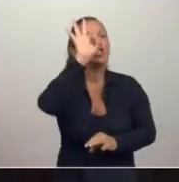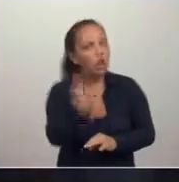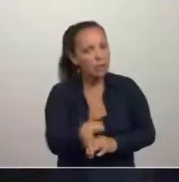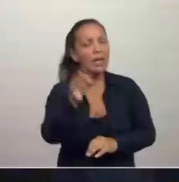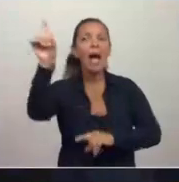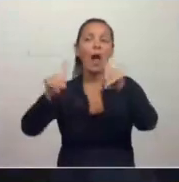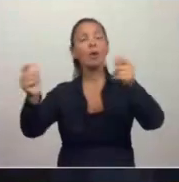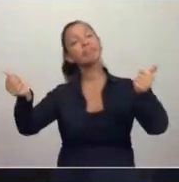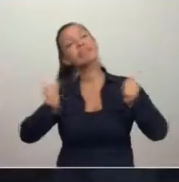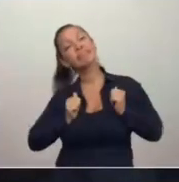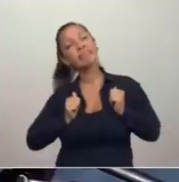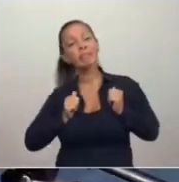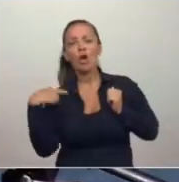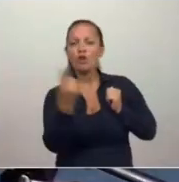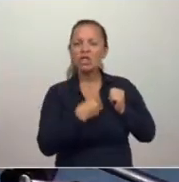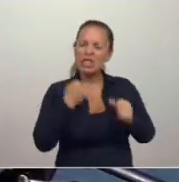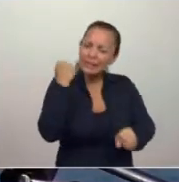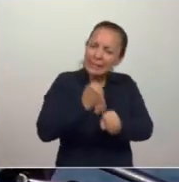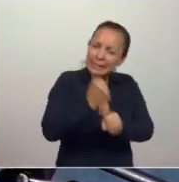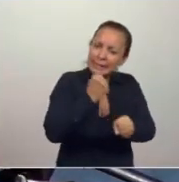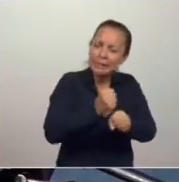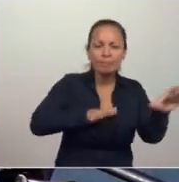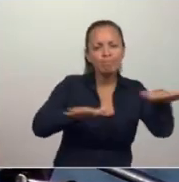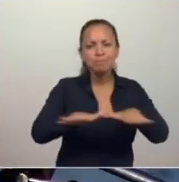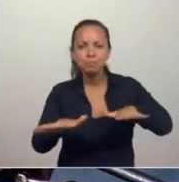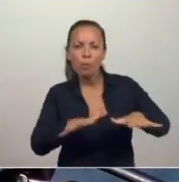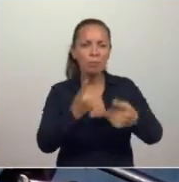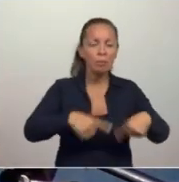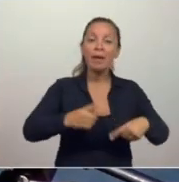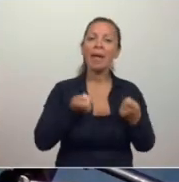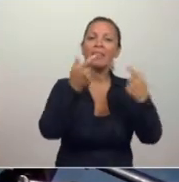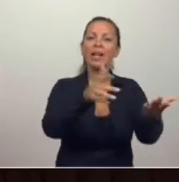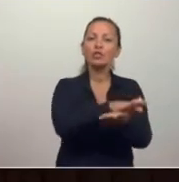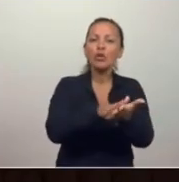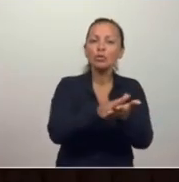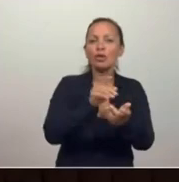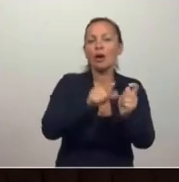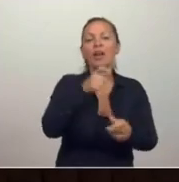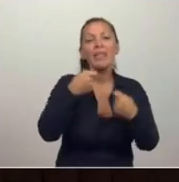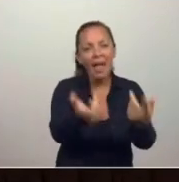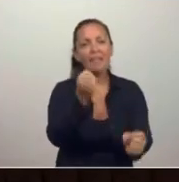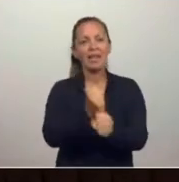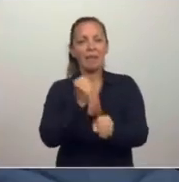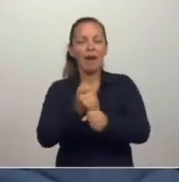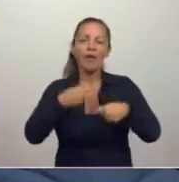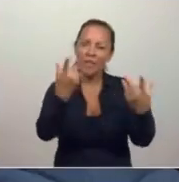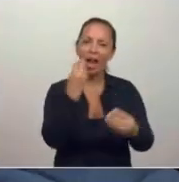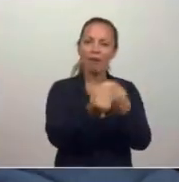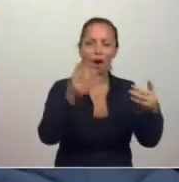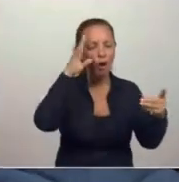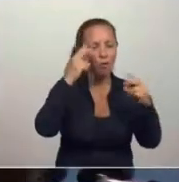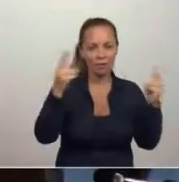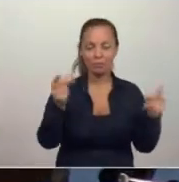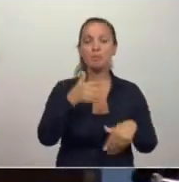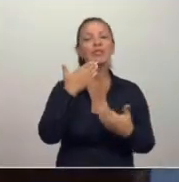mientras muchos descansaban nosotros Hicimos lo que teníamos que hacer que era dar respuesta a dar soluciones dar trabajo y dar ocupación Muchísimas